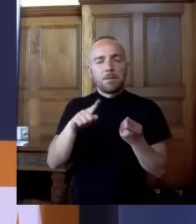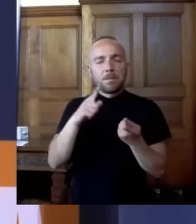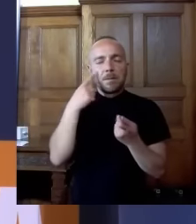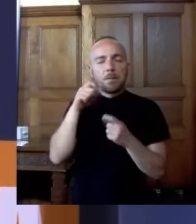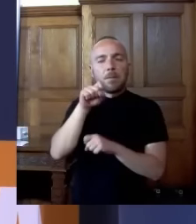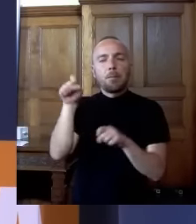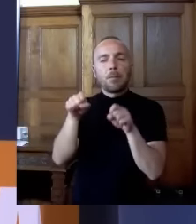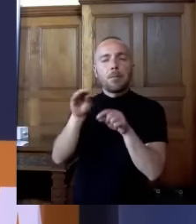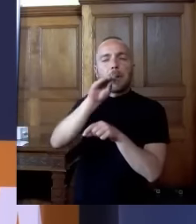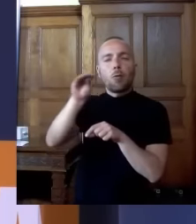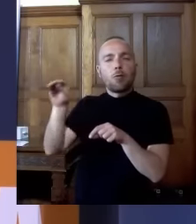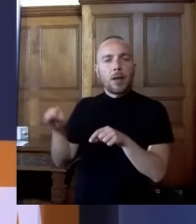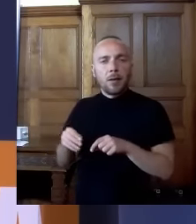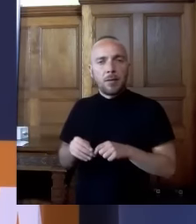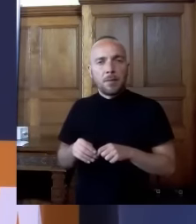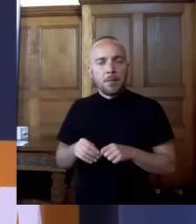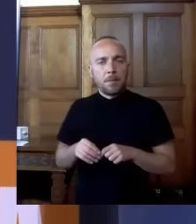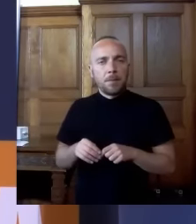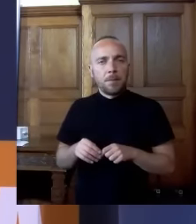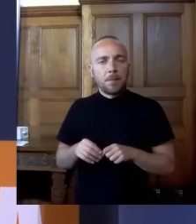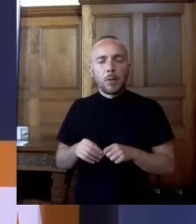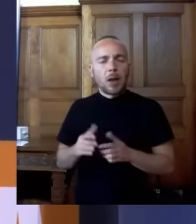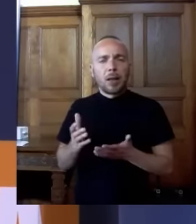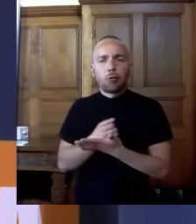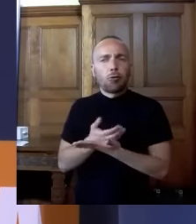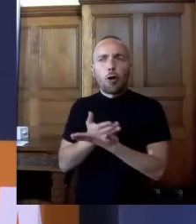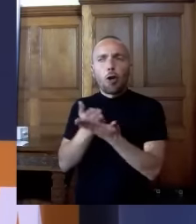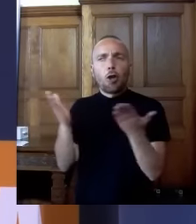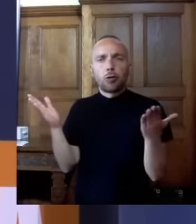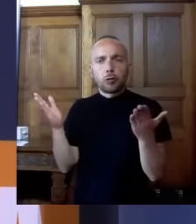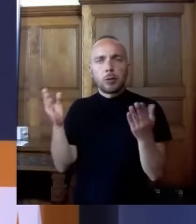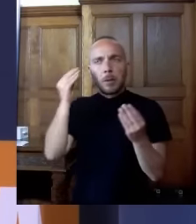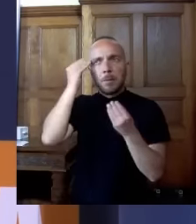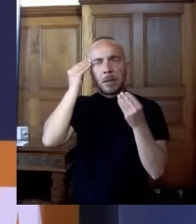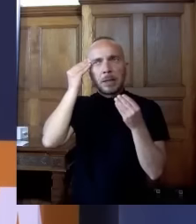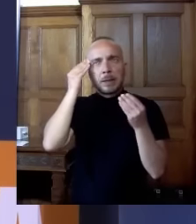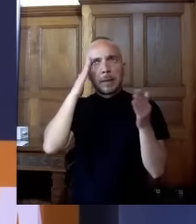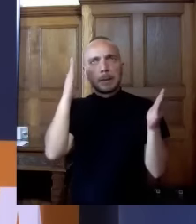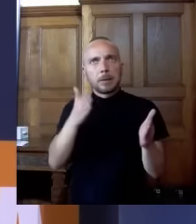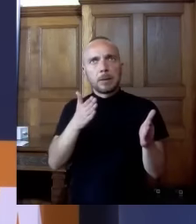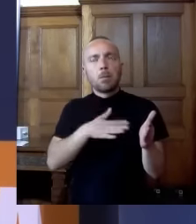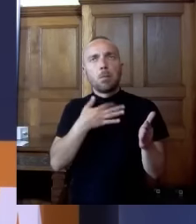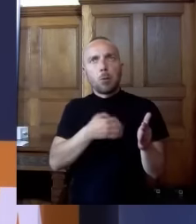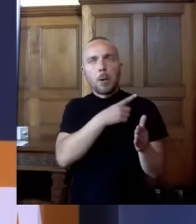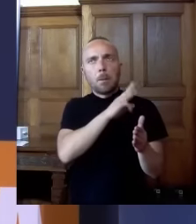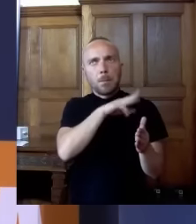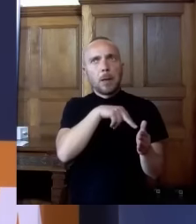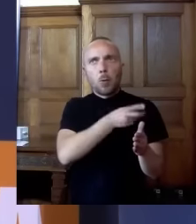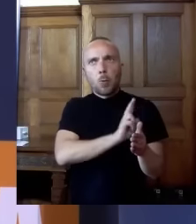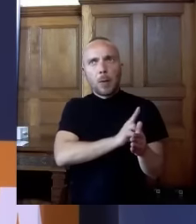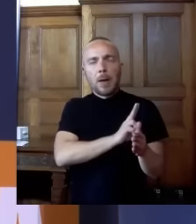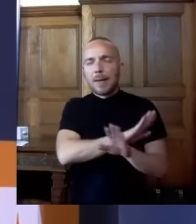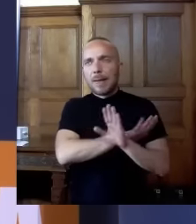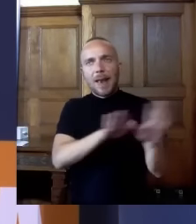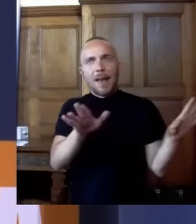preguntar permitir que todo el mundo piense sobre la posibilidad de que el partido nacionalista Vasco